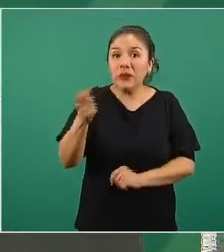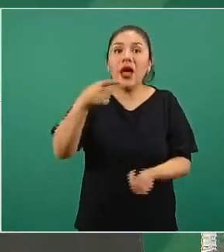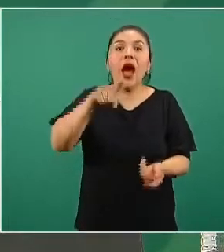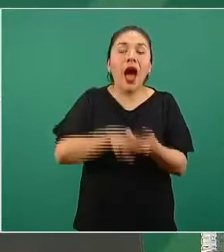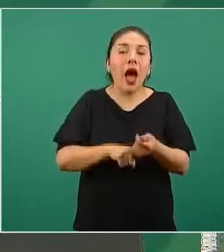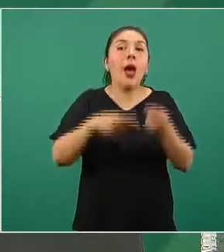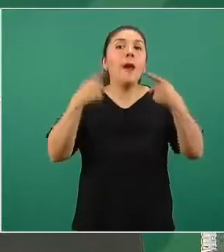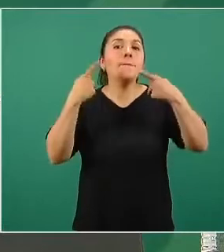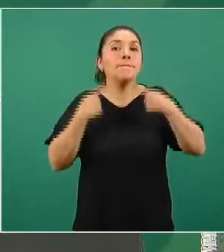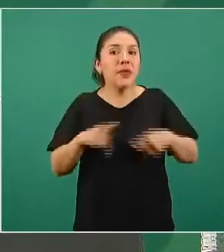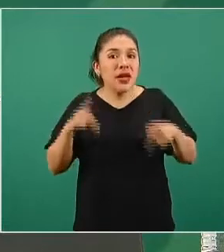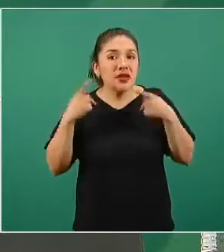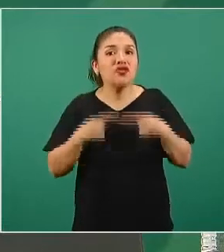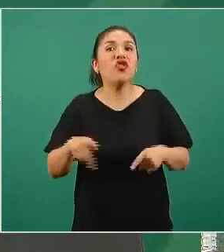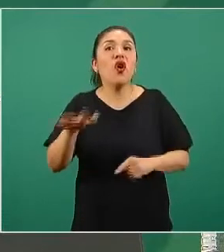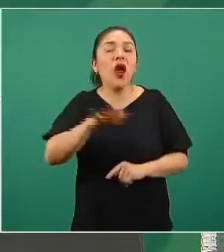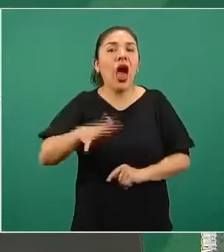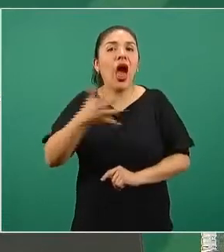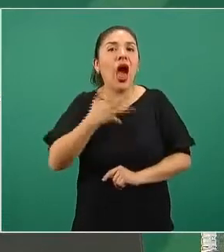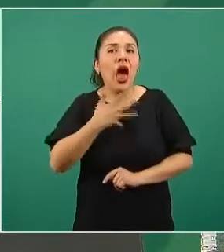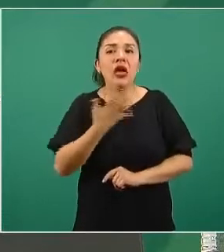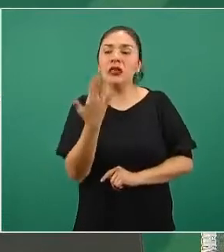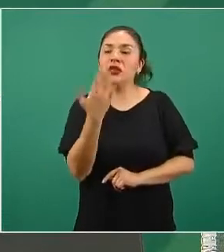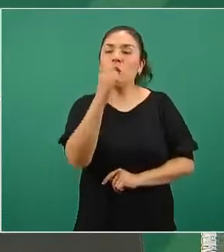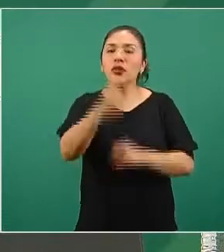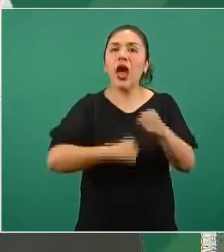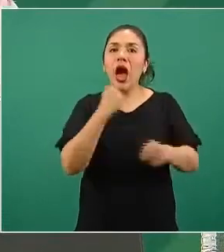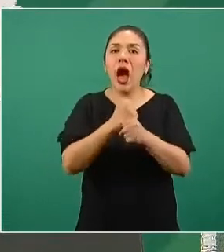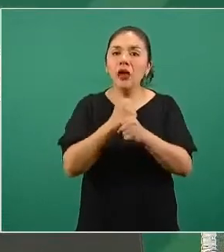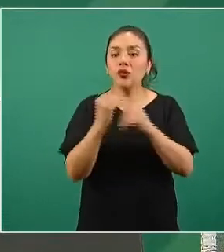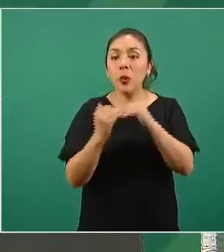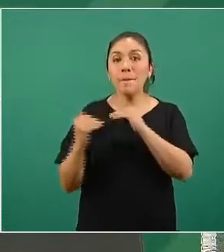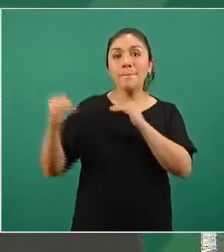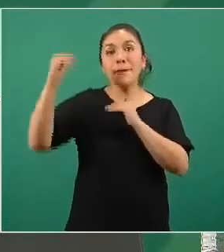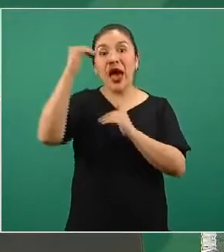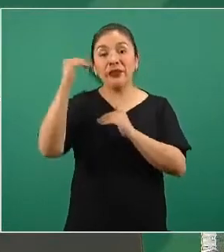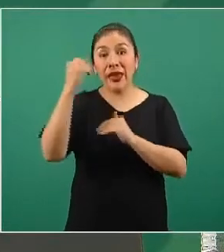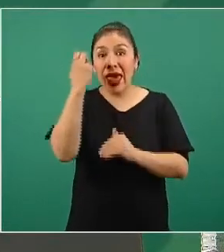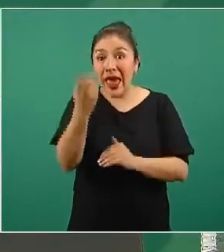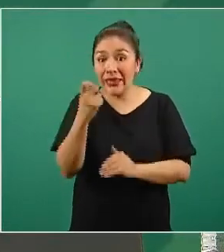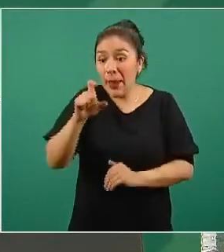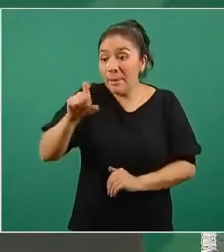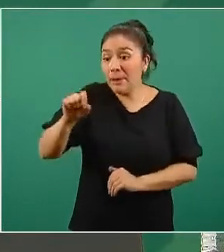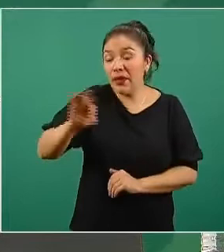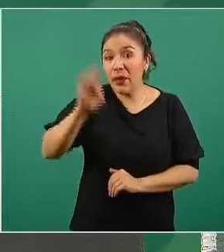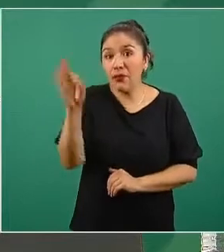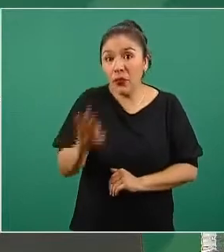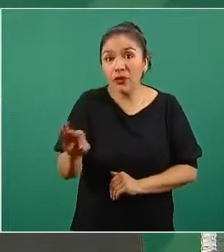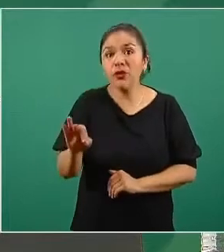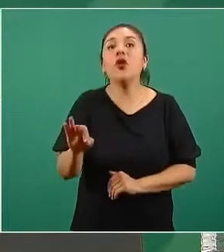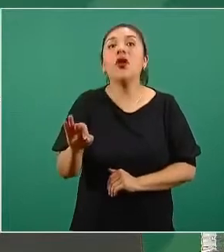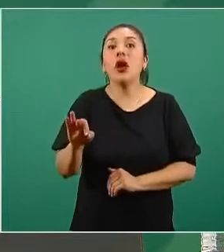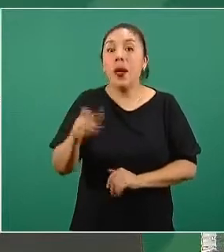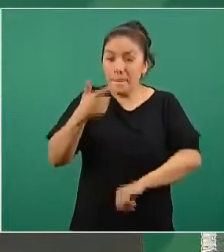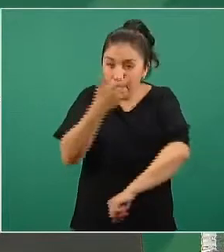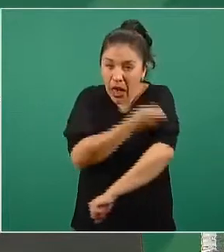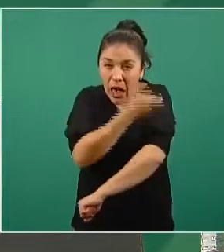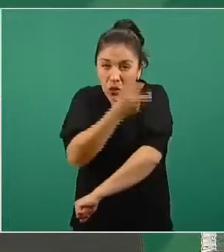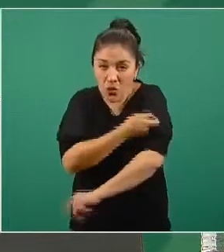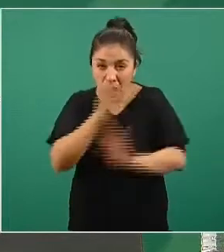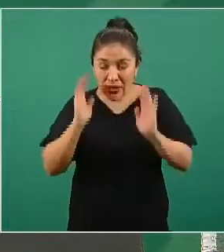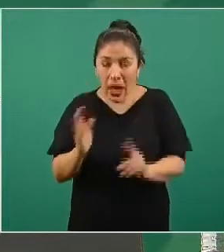personas que tienen al menos 50 años cumplidos y más, ese 20% reduciría